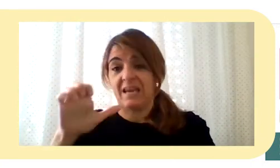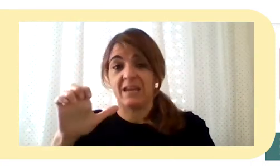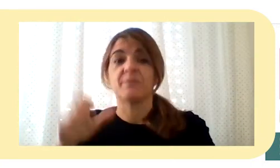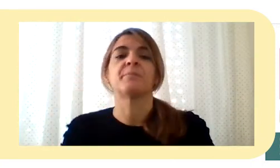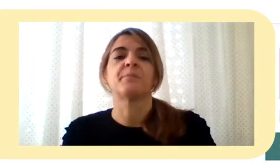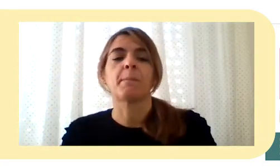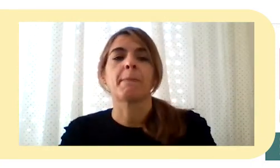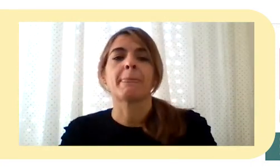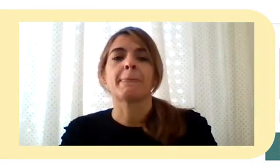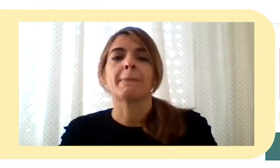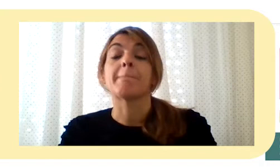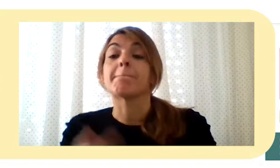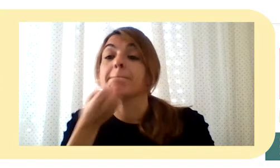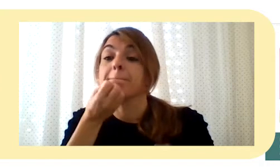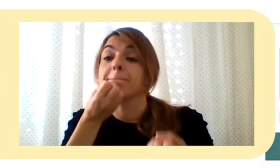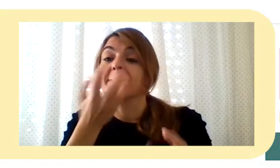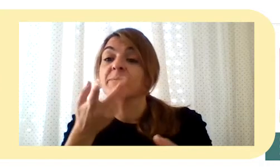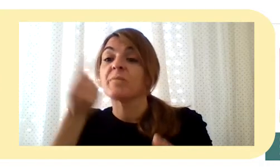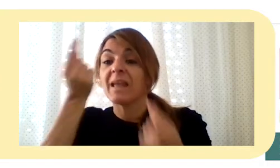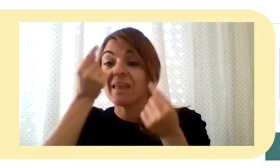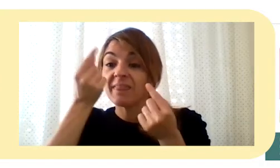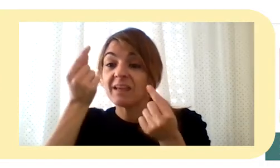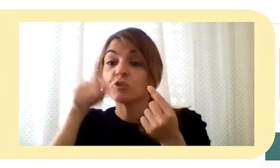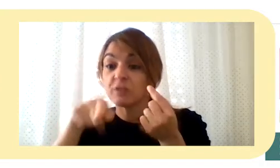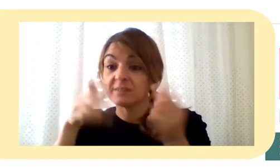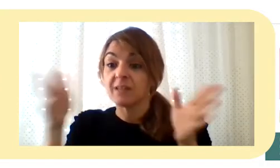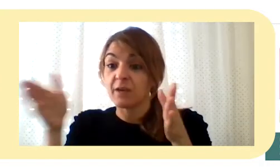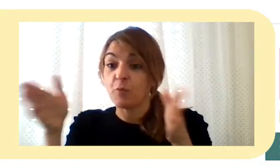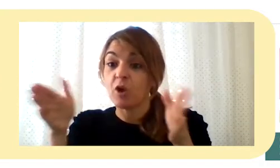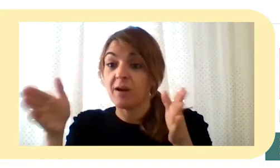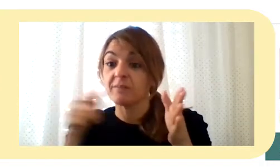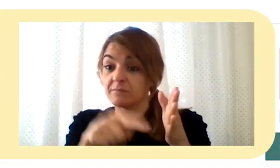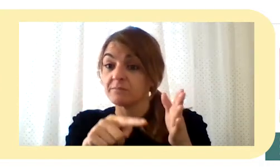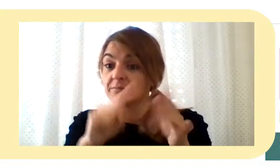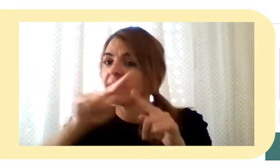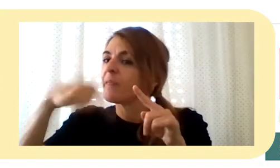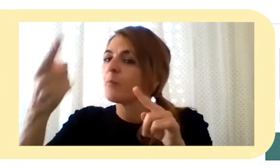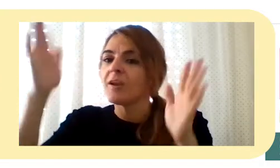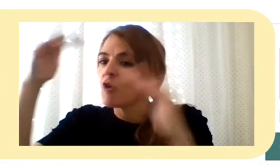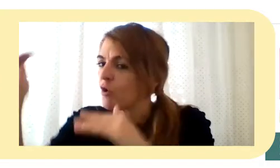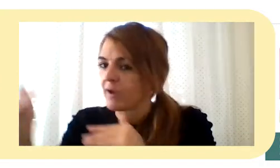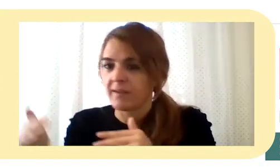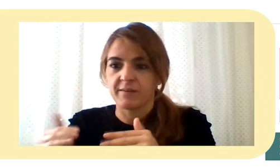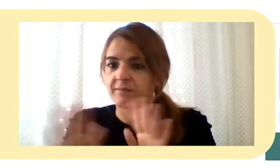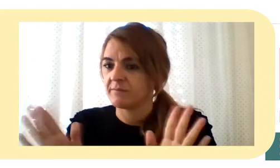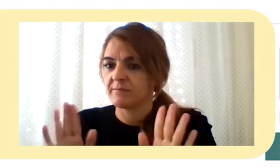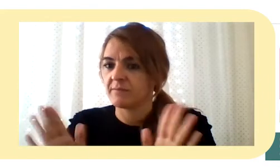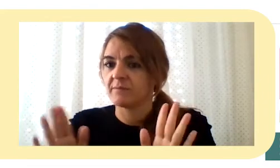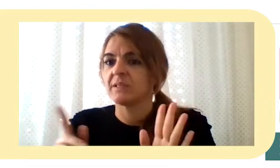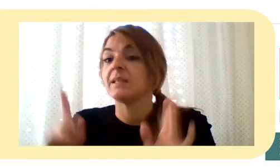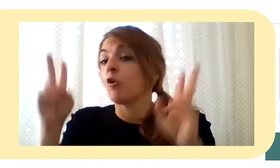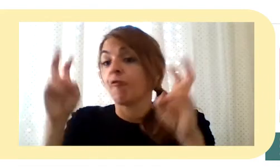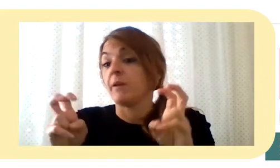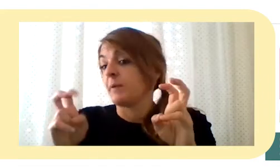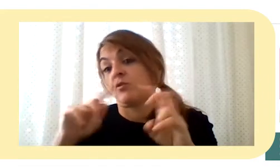fin publica otros datos de aquella época, no hay datos de después de la COVID, después del